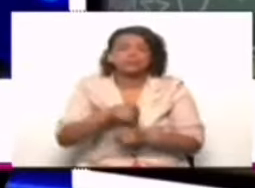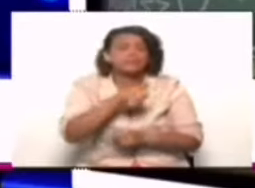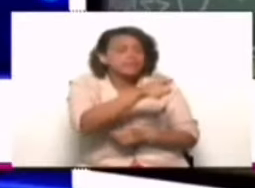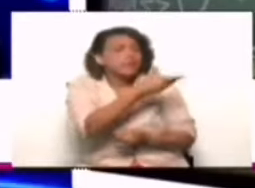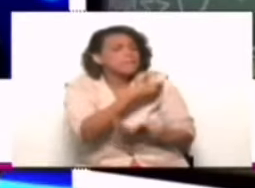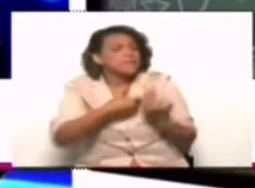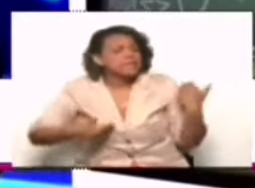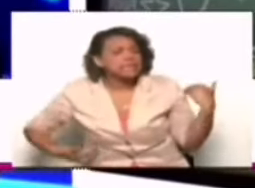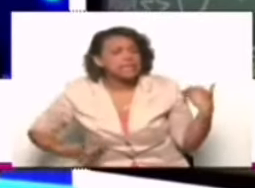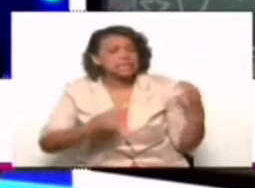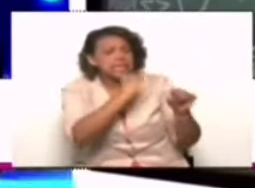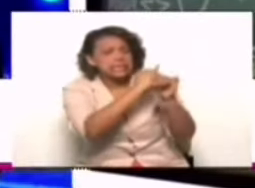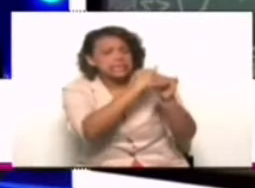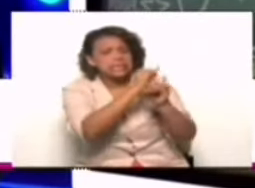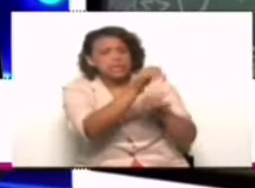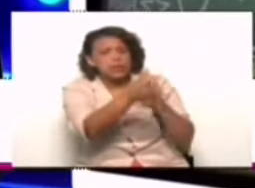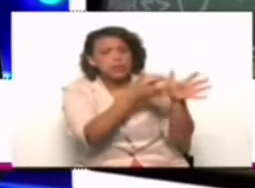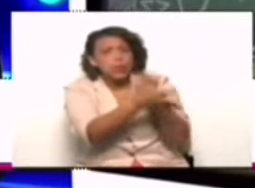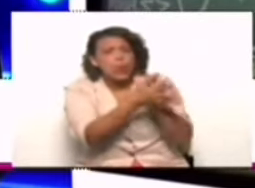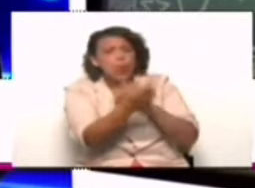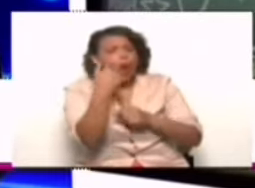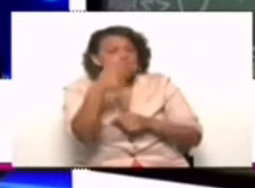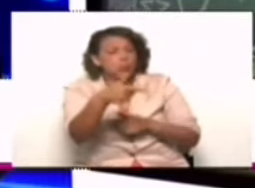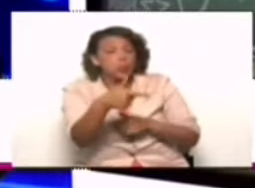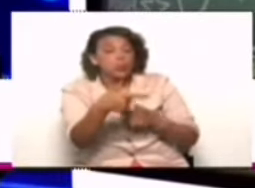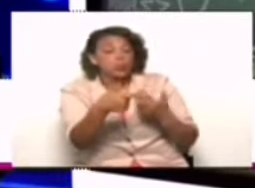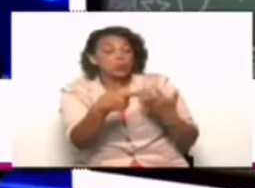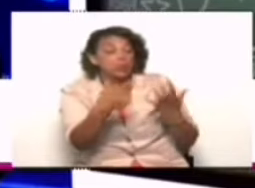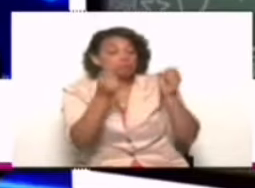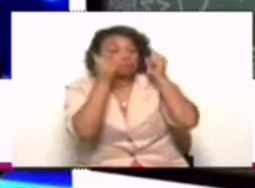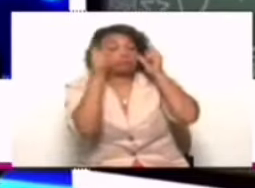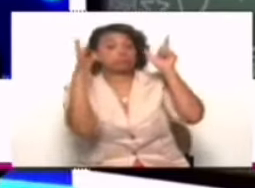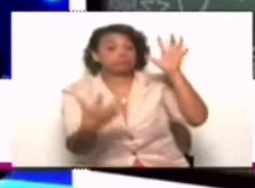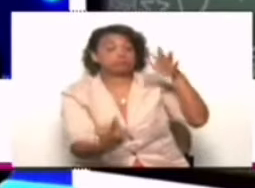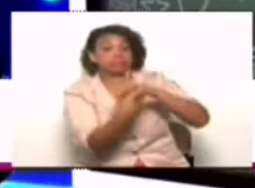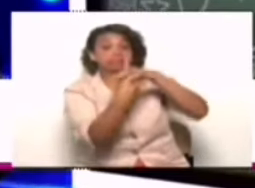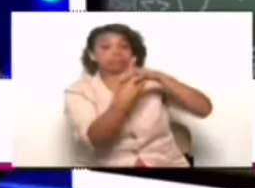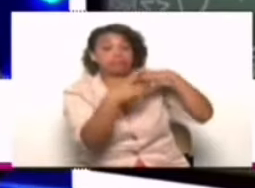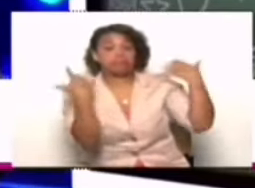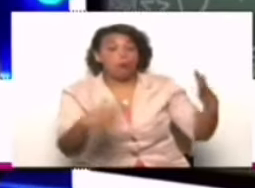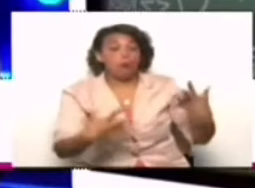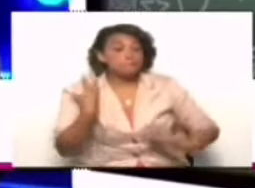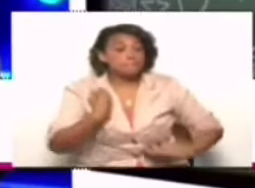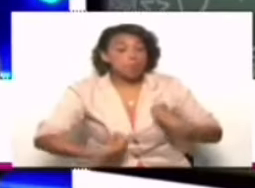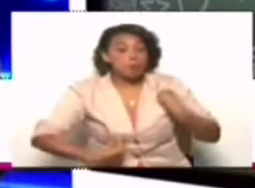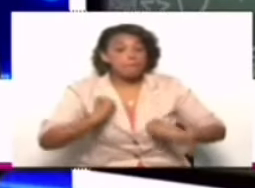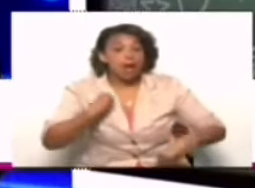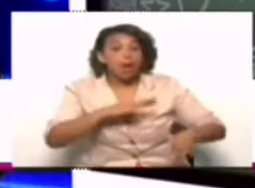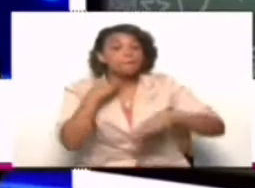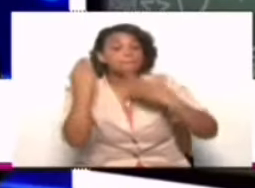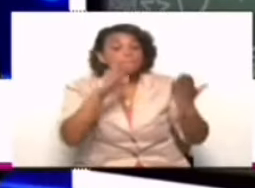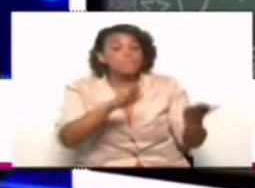Presidente, hablando de las redes sociales, acaba de ocurrir un acontecimiento muy preocupante, que es la muerte